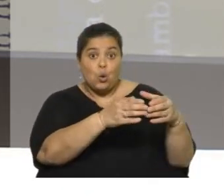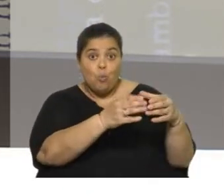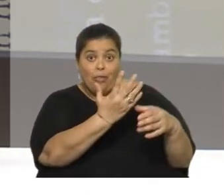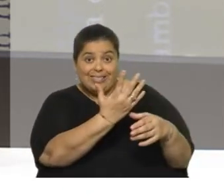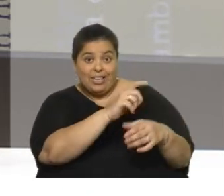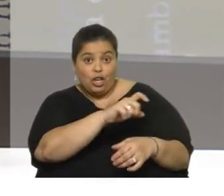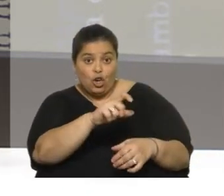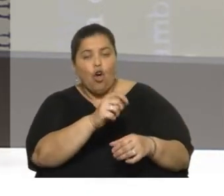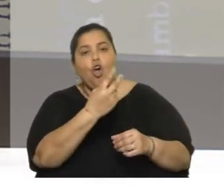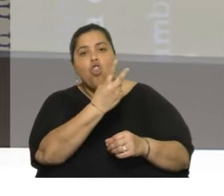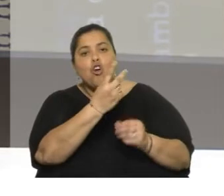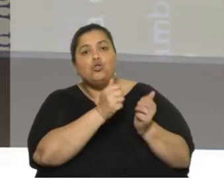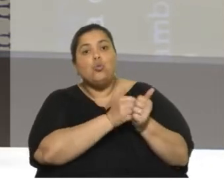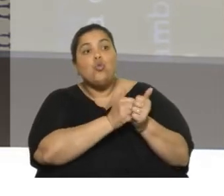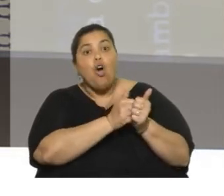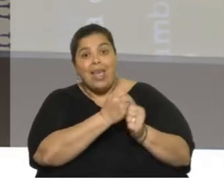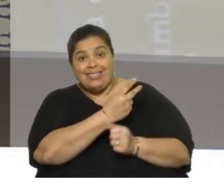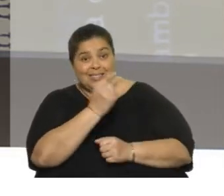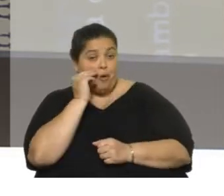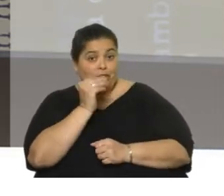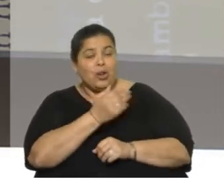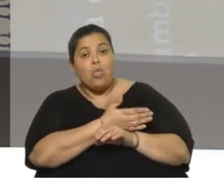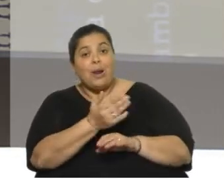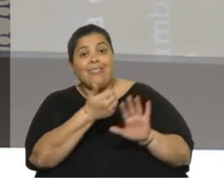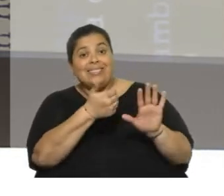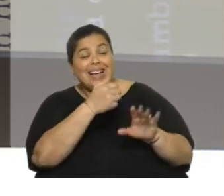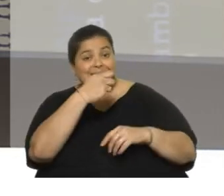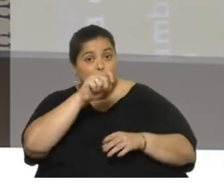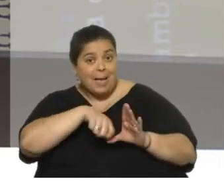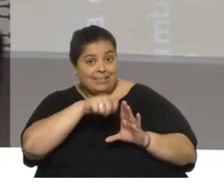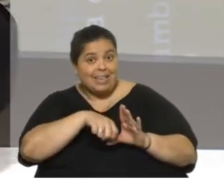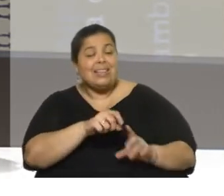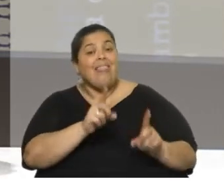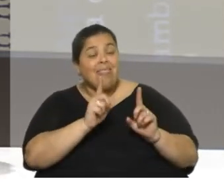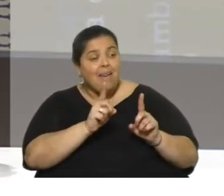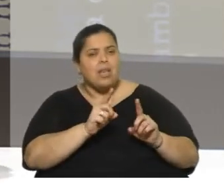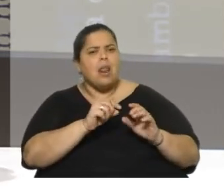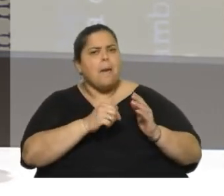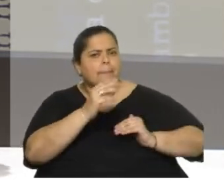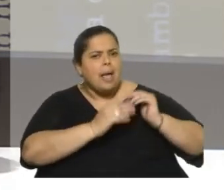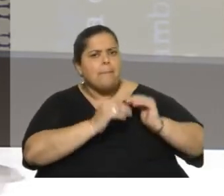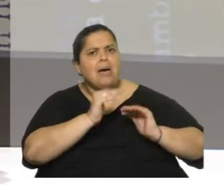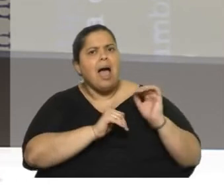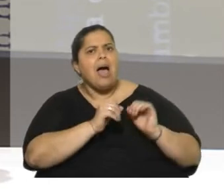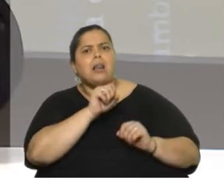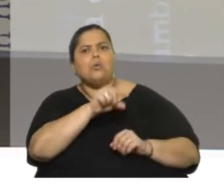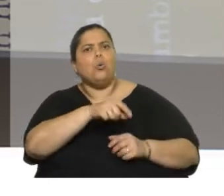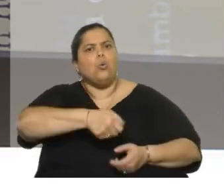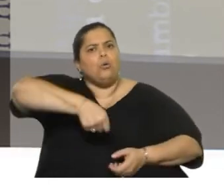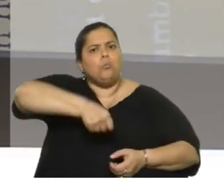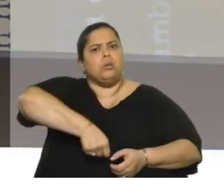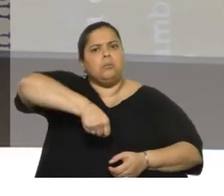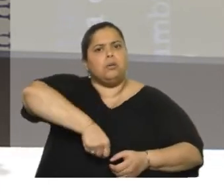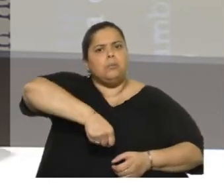tutores durante 6 meses, lo que tienen que hacer es armar un gato hidráulico que levante 3.000